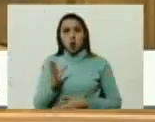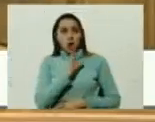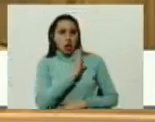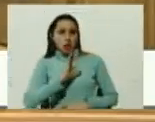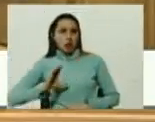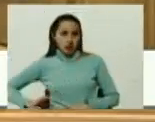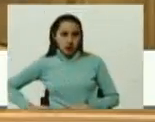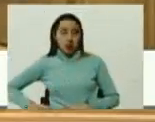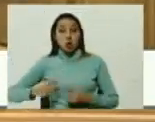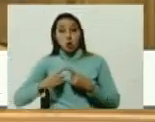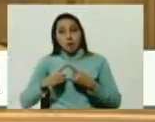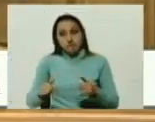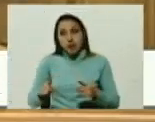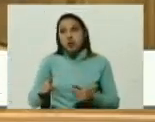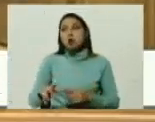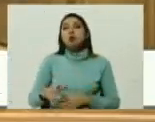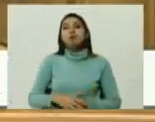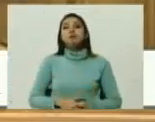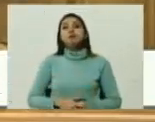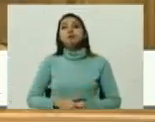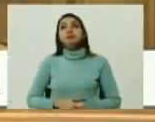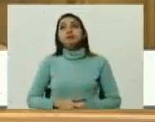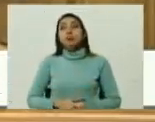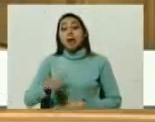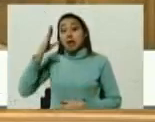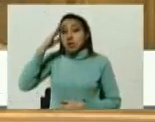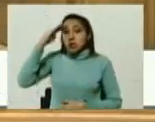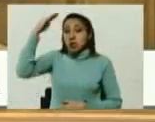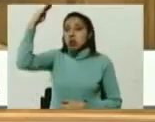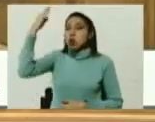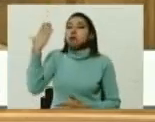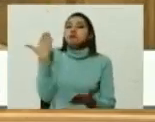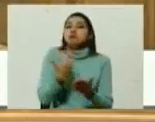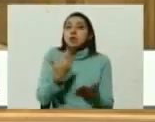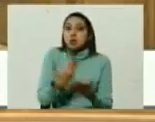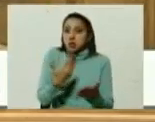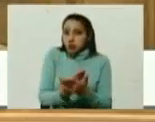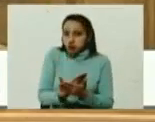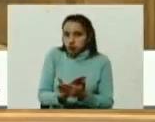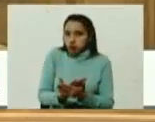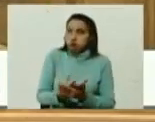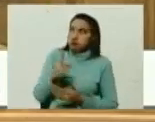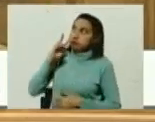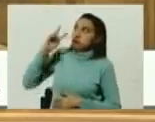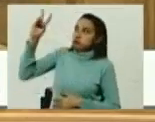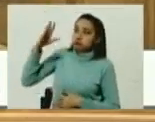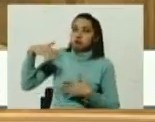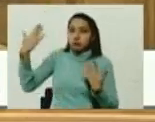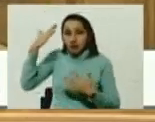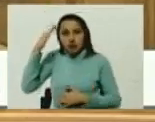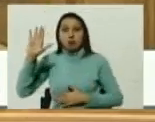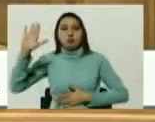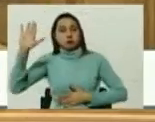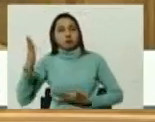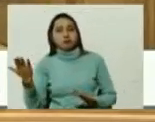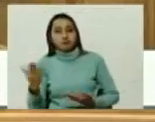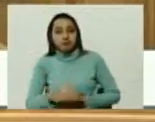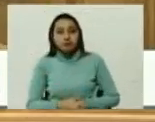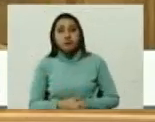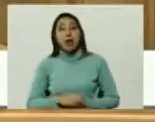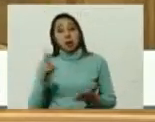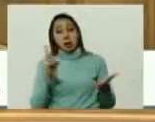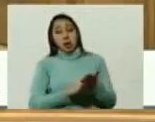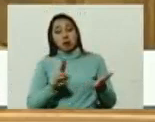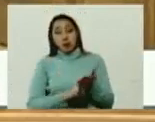inspiramos por supuesto en poner a dios como testigo es un acto de verdad es un hecho de